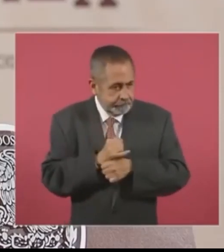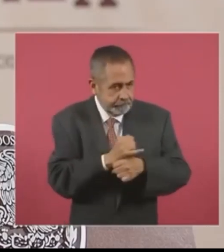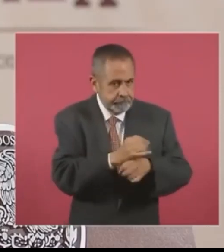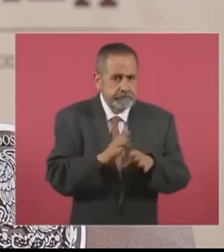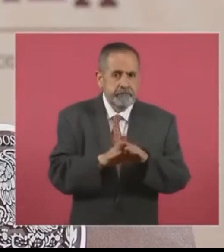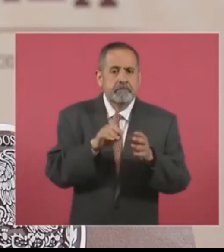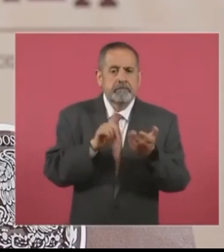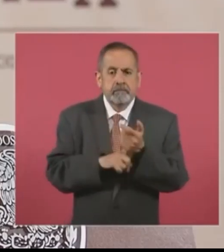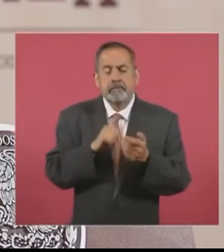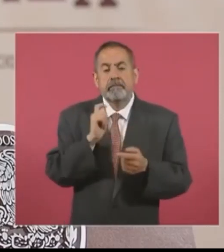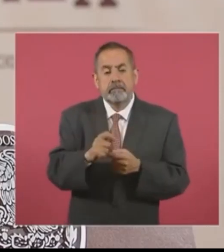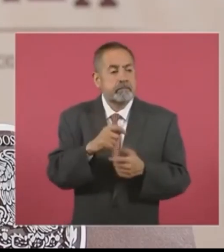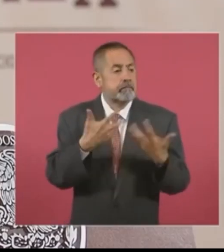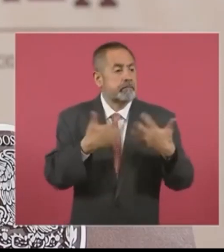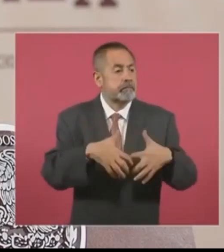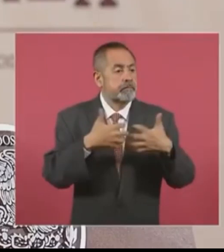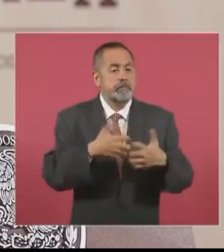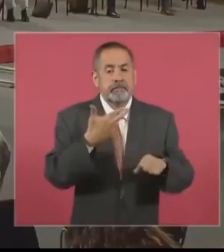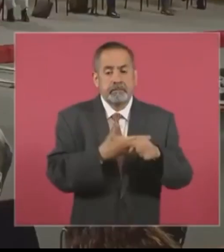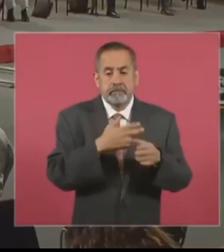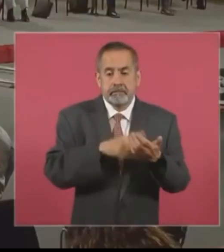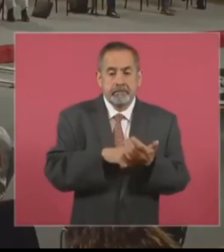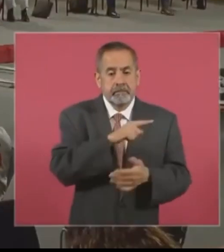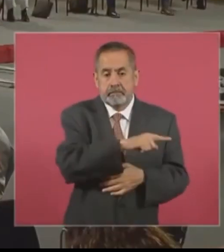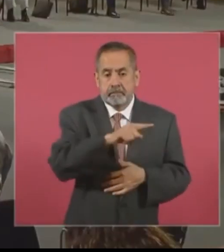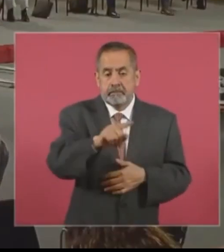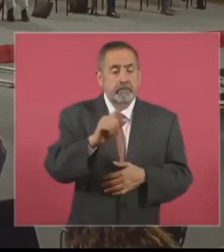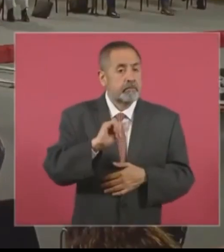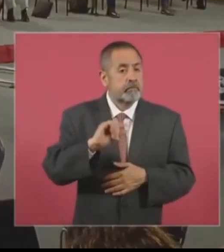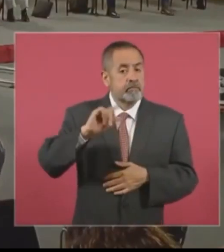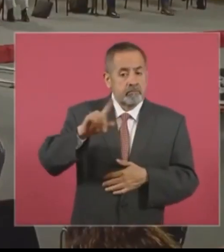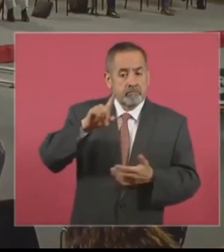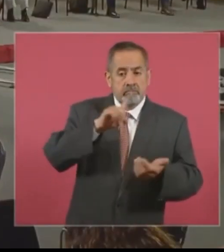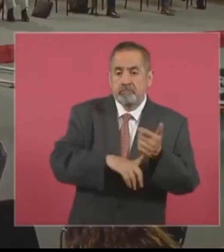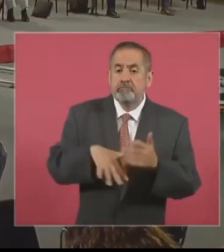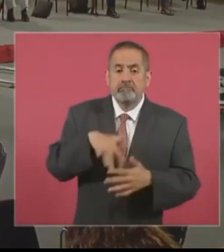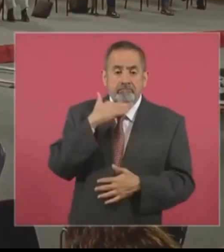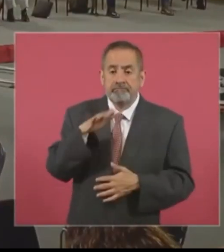investigación de las empresas y de los funcionarios públicos que han